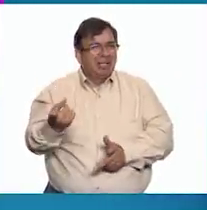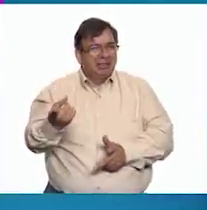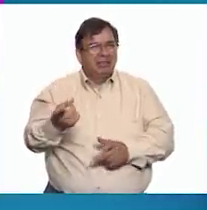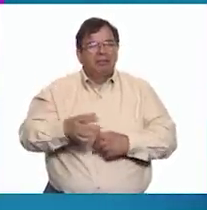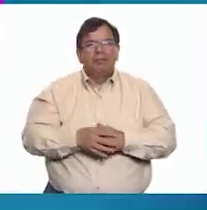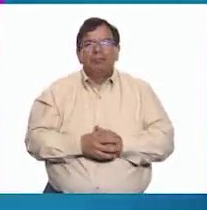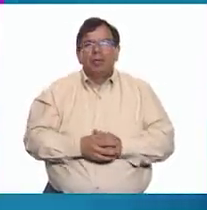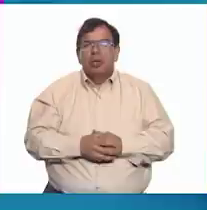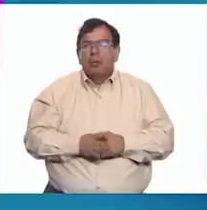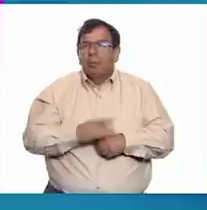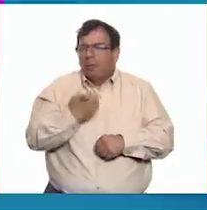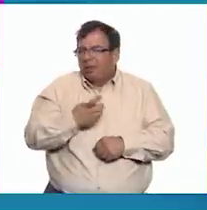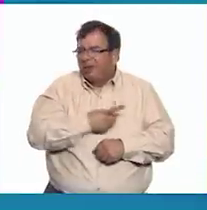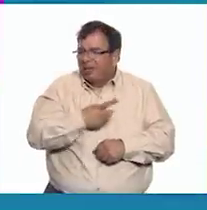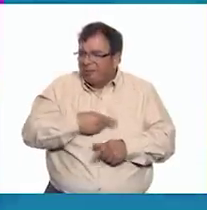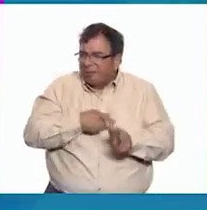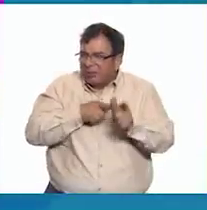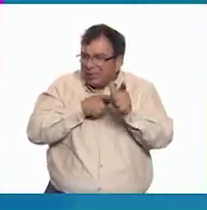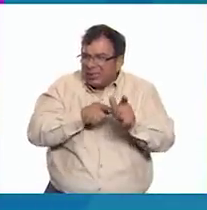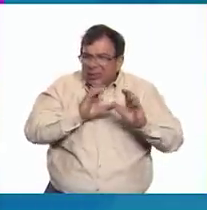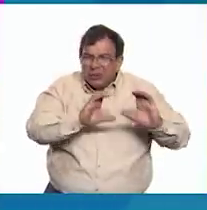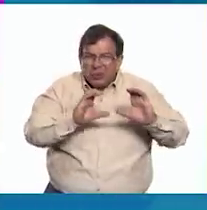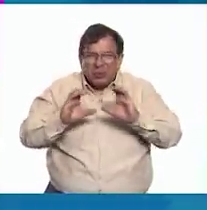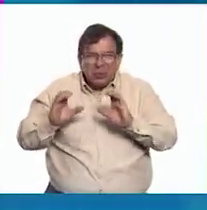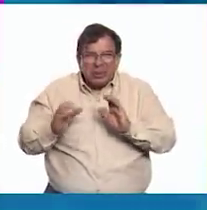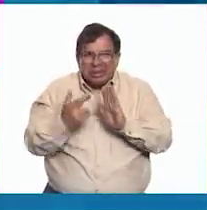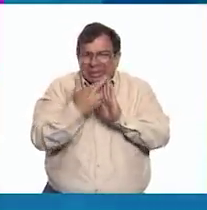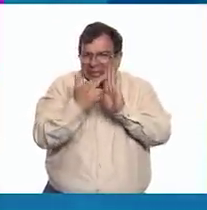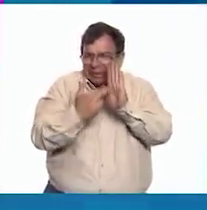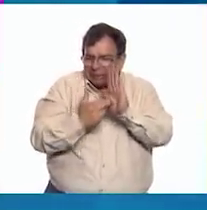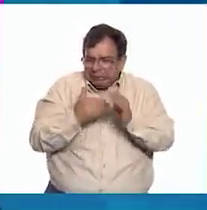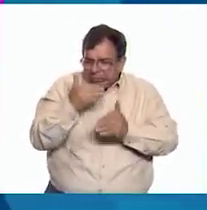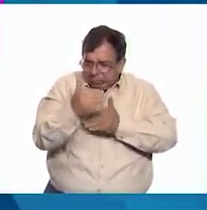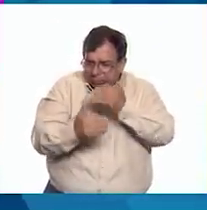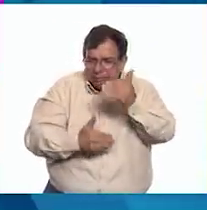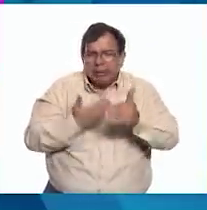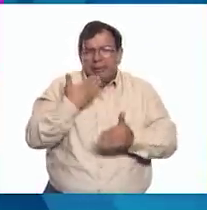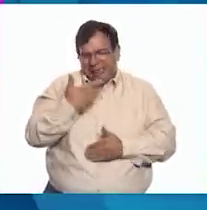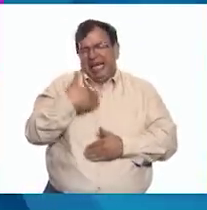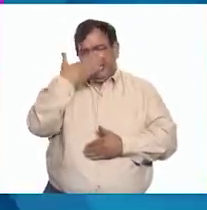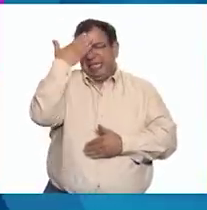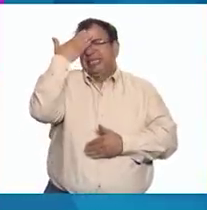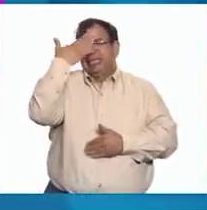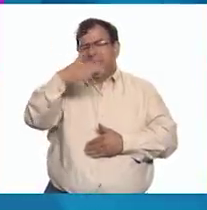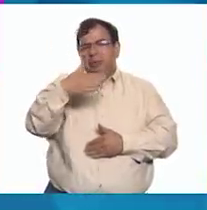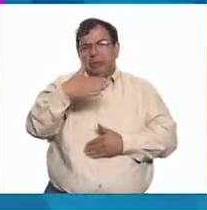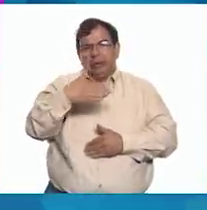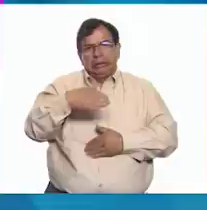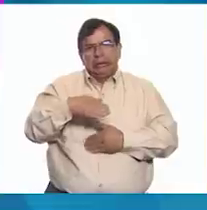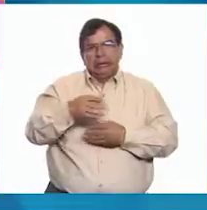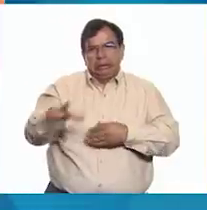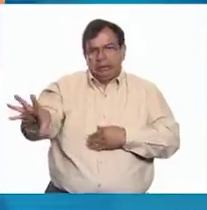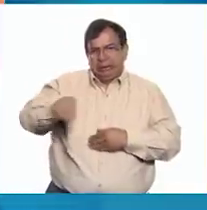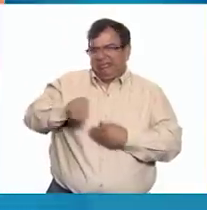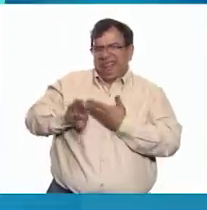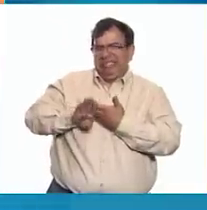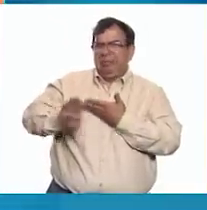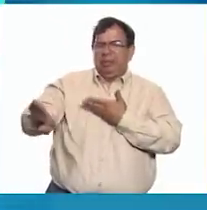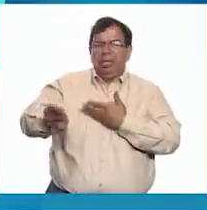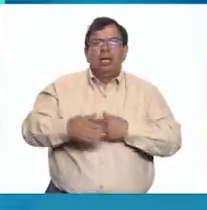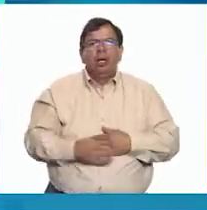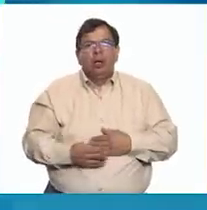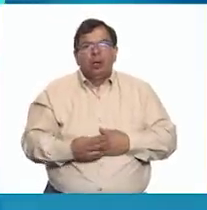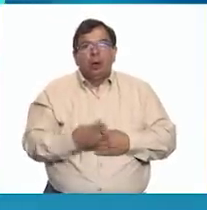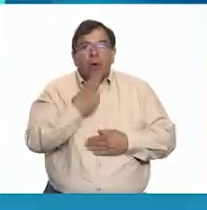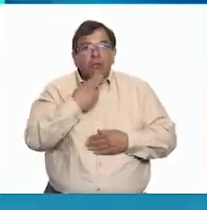personas. Por eso hay que continuar cuidándonos siguiendo las buenas prácticas que ya todos conocemos para evitar contagiarnos.